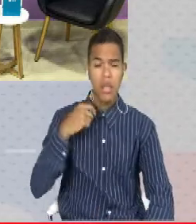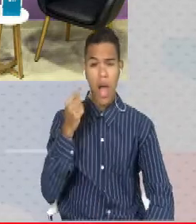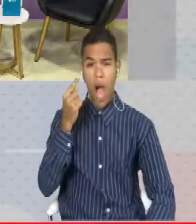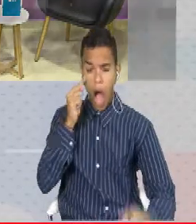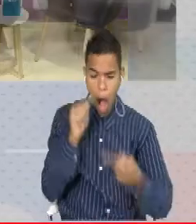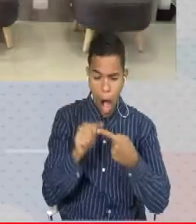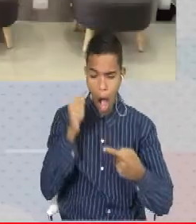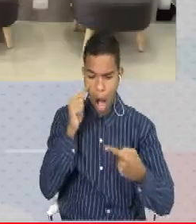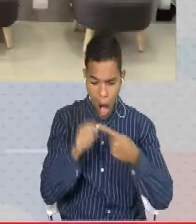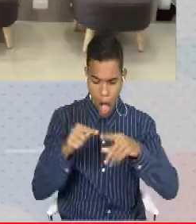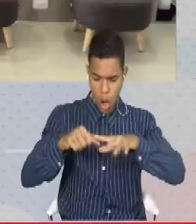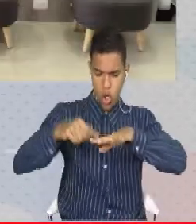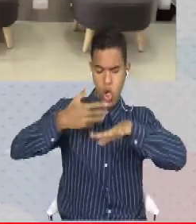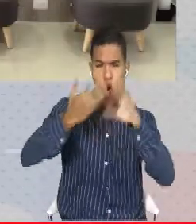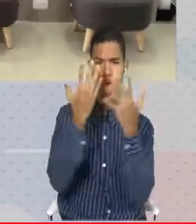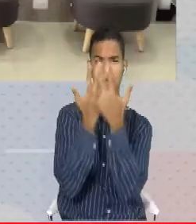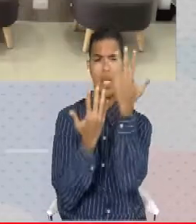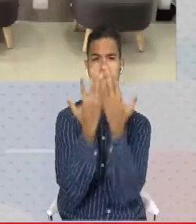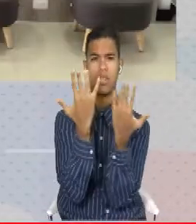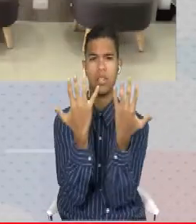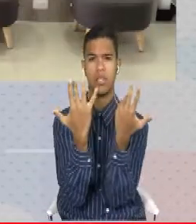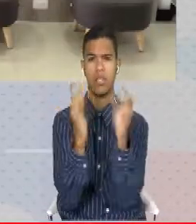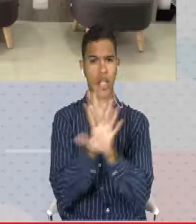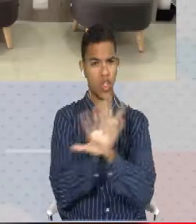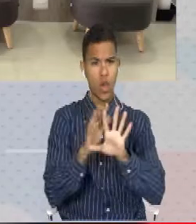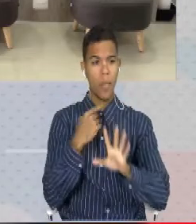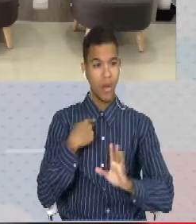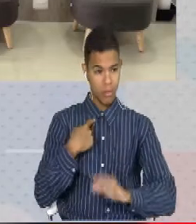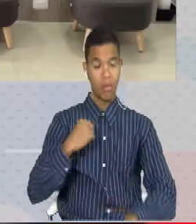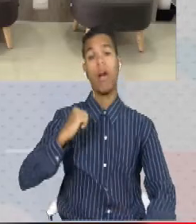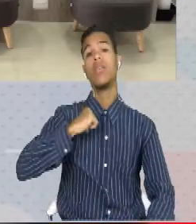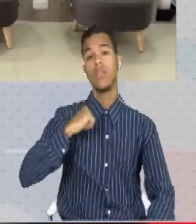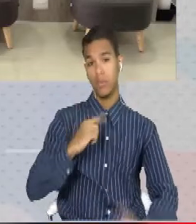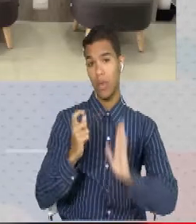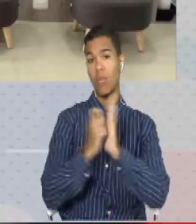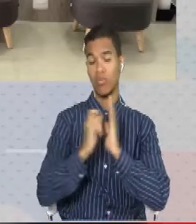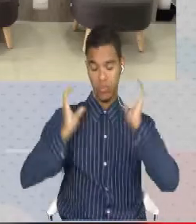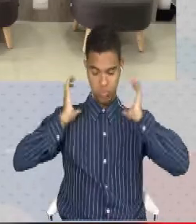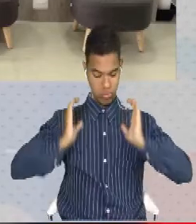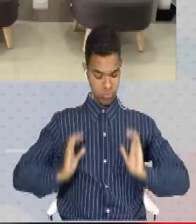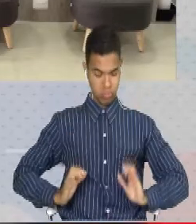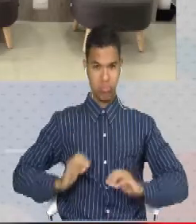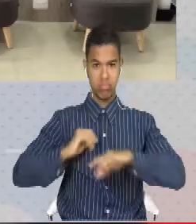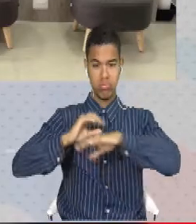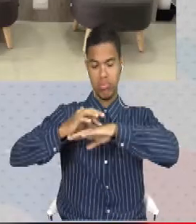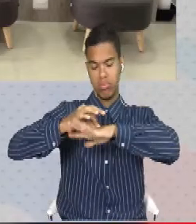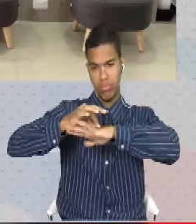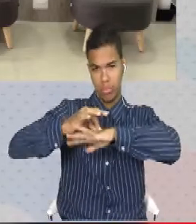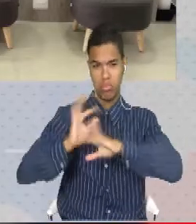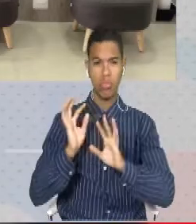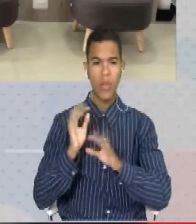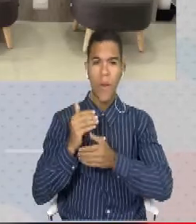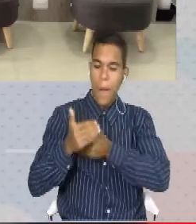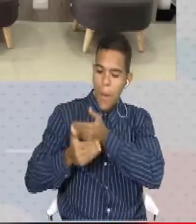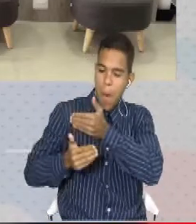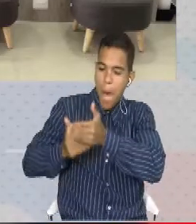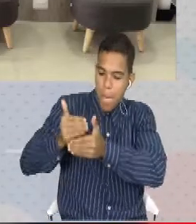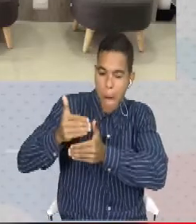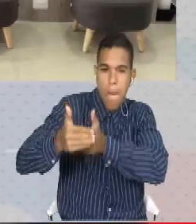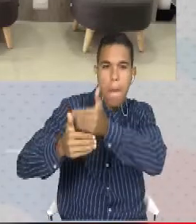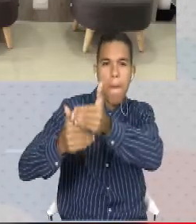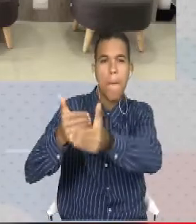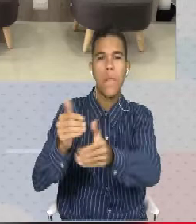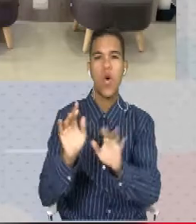olvida que pues que tiene... Eso le quería decir, el plus, Kiara, tiene que conocer, el plus que